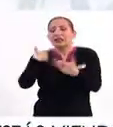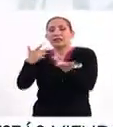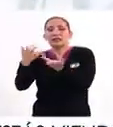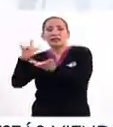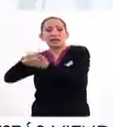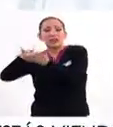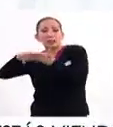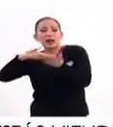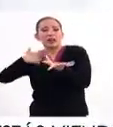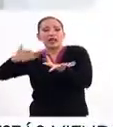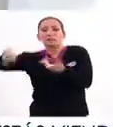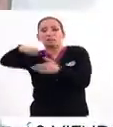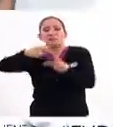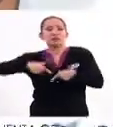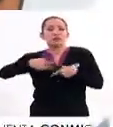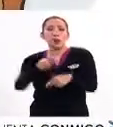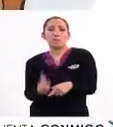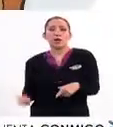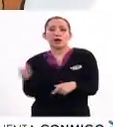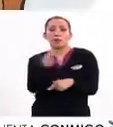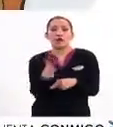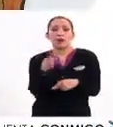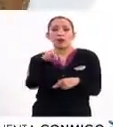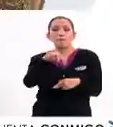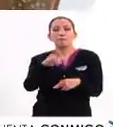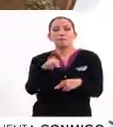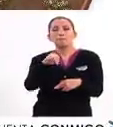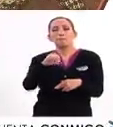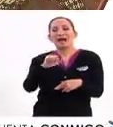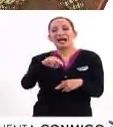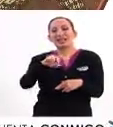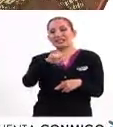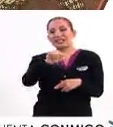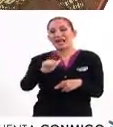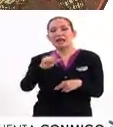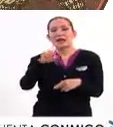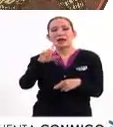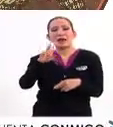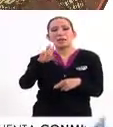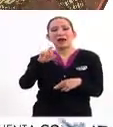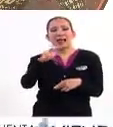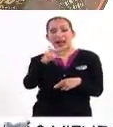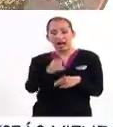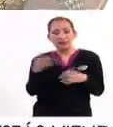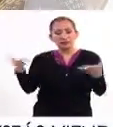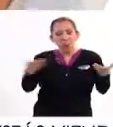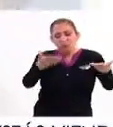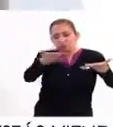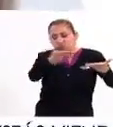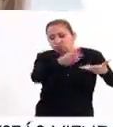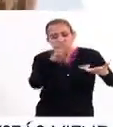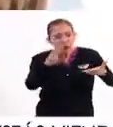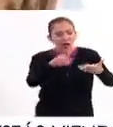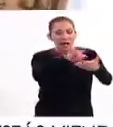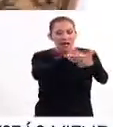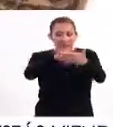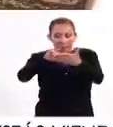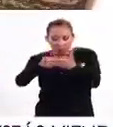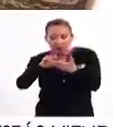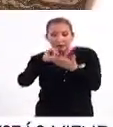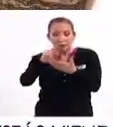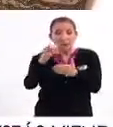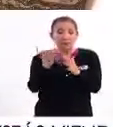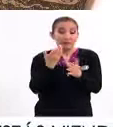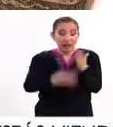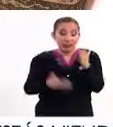popular, ¿no? La estampa que hacía Manilla y Posada y que editaba Vanegas Arroyo. Entonces, en muchos momentos y también falta